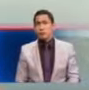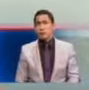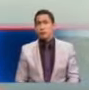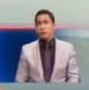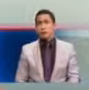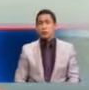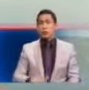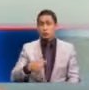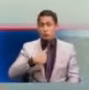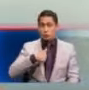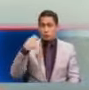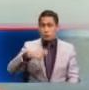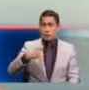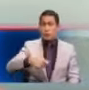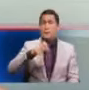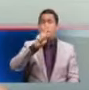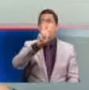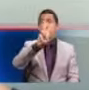posgrado estamos hablando de unos